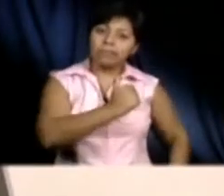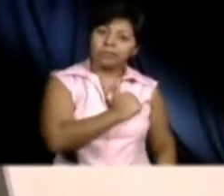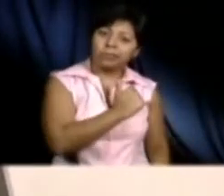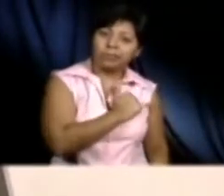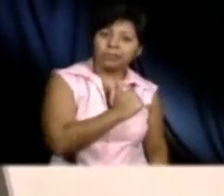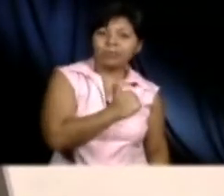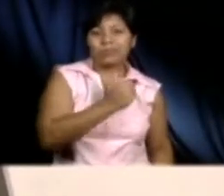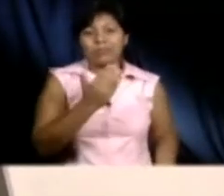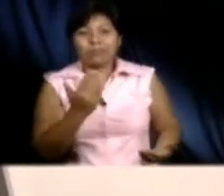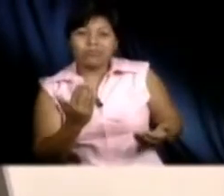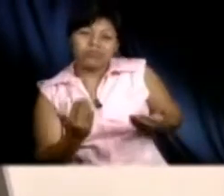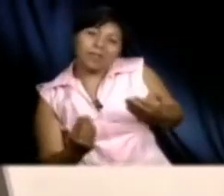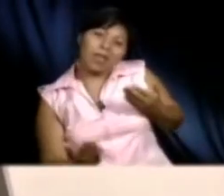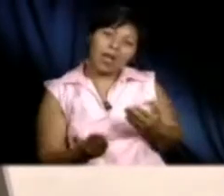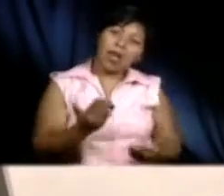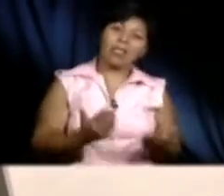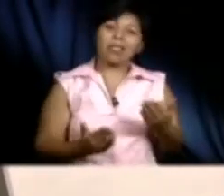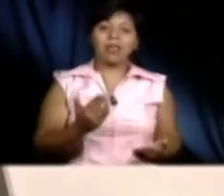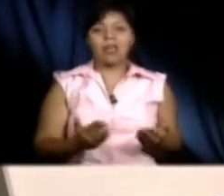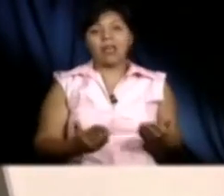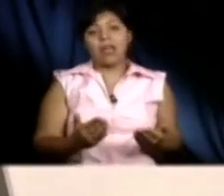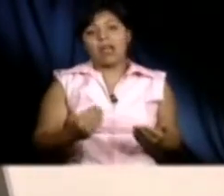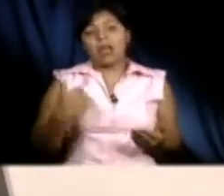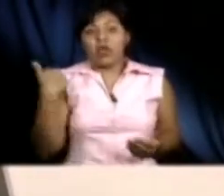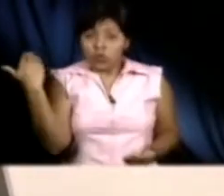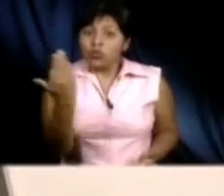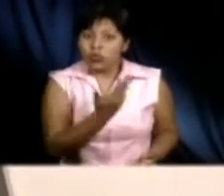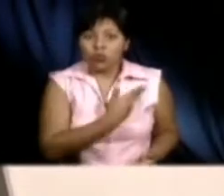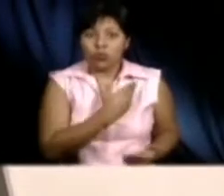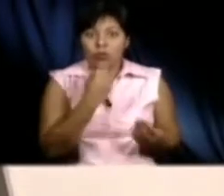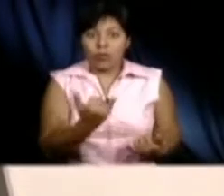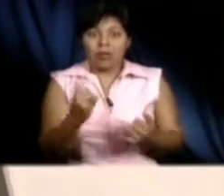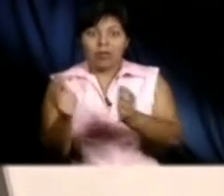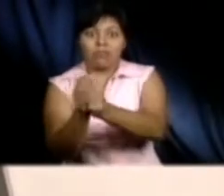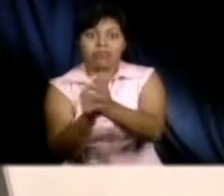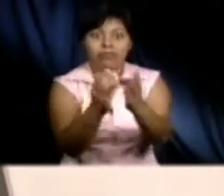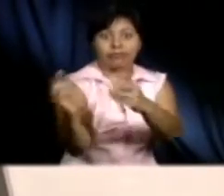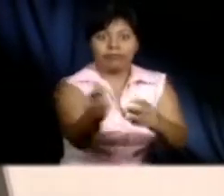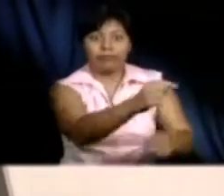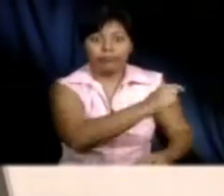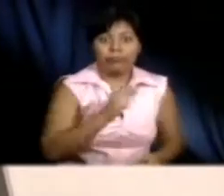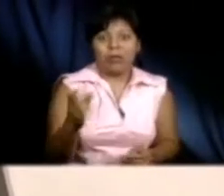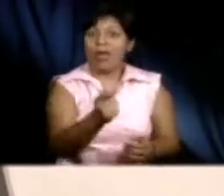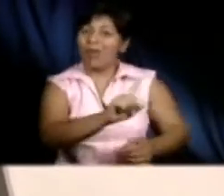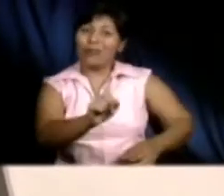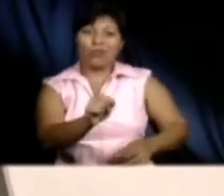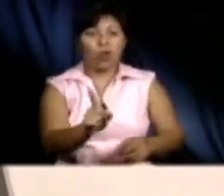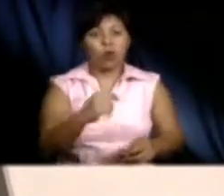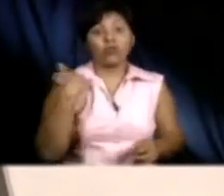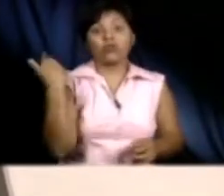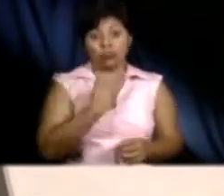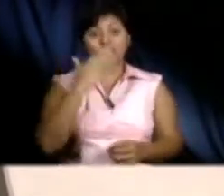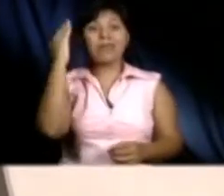como pareciera que estamos como apagando incendios.